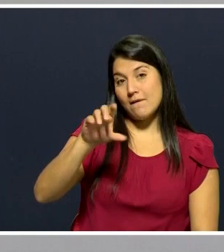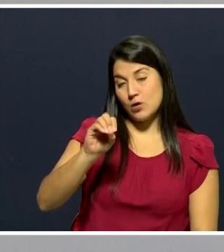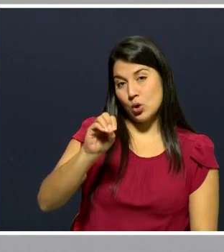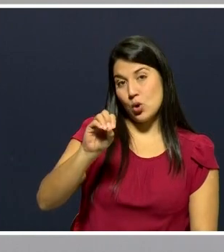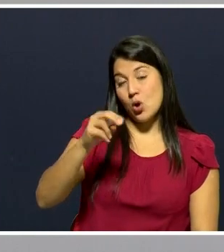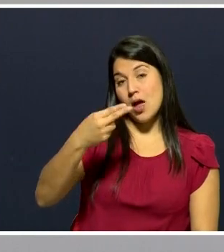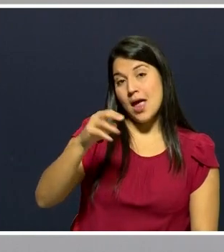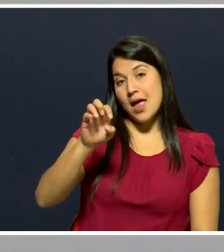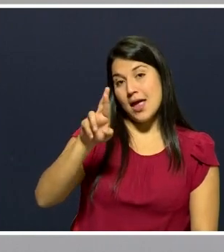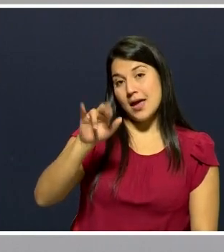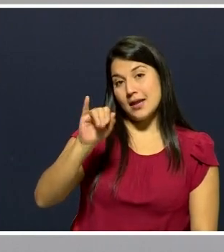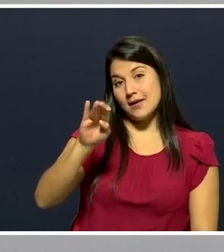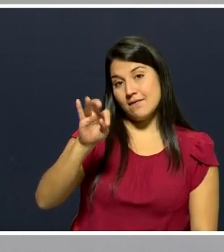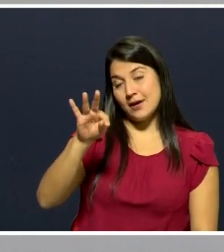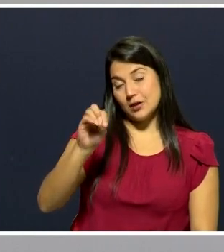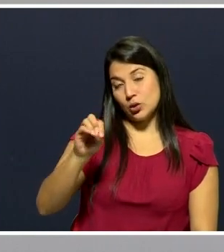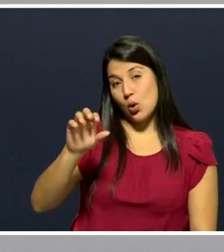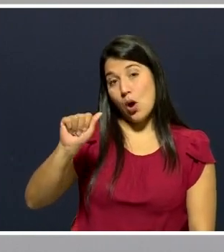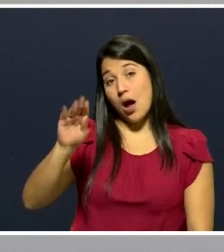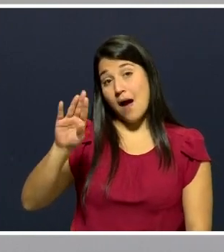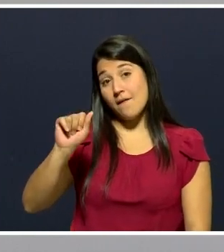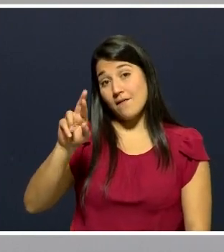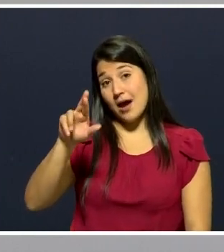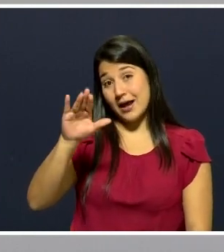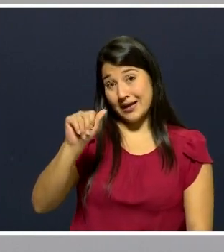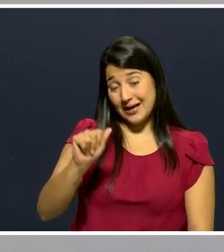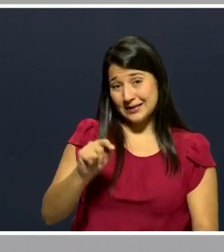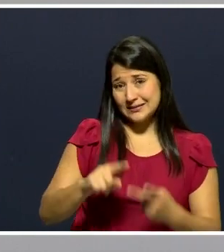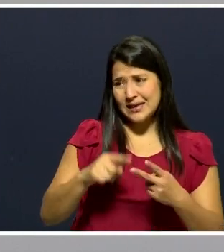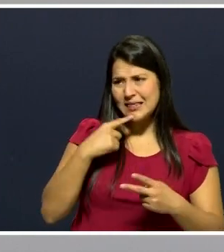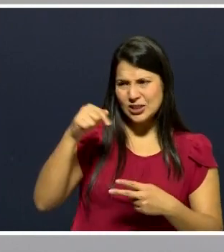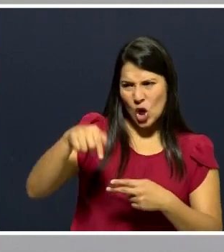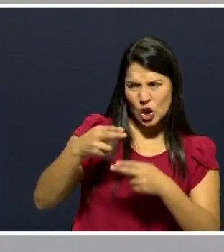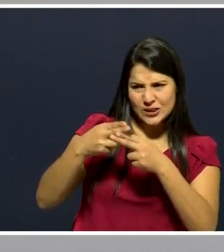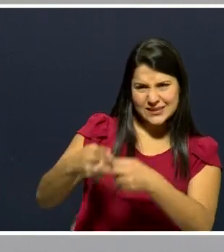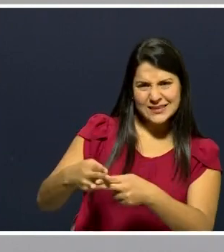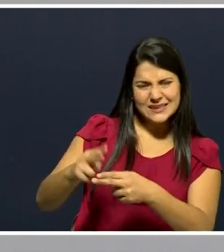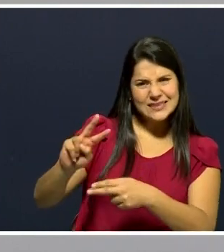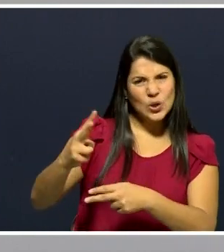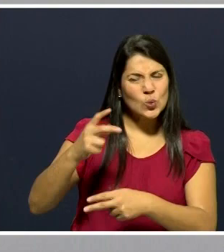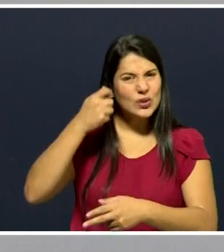que el nombramiento de María Vita Monge en la segunda secretaría se